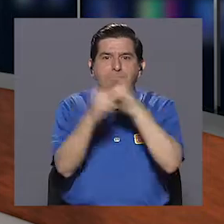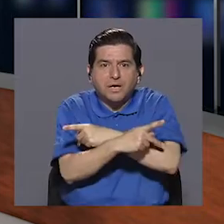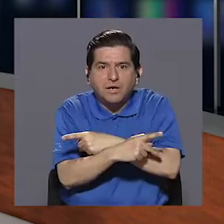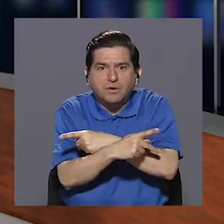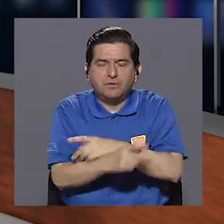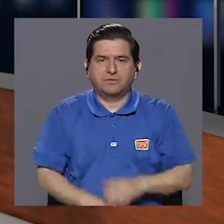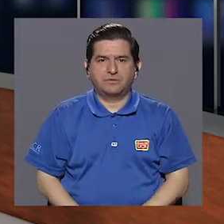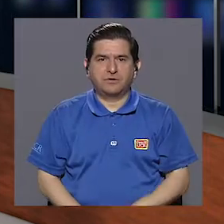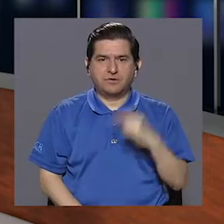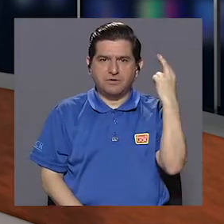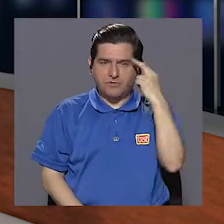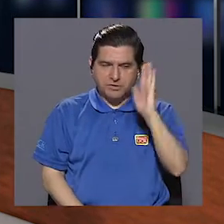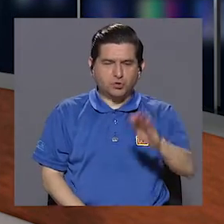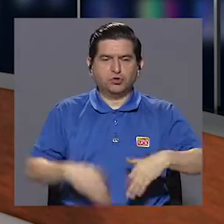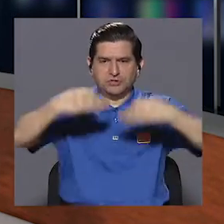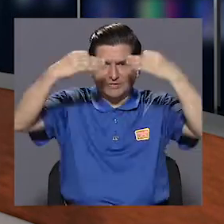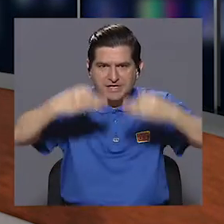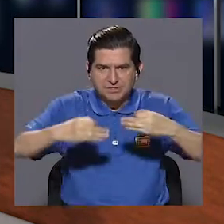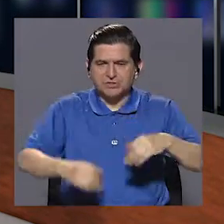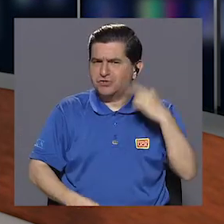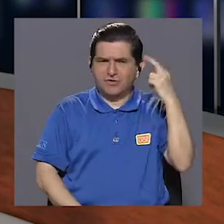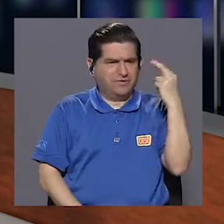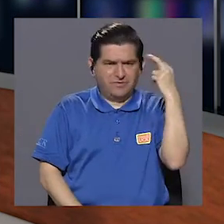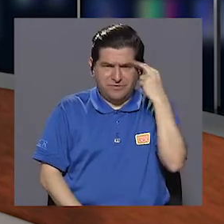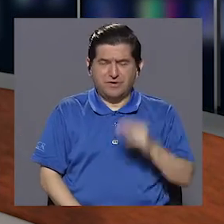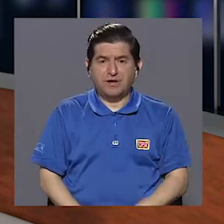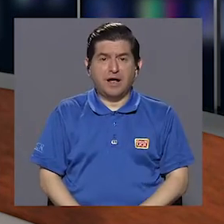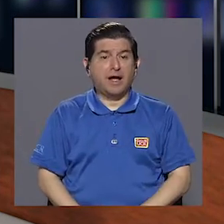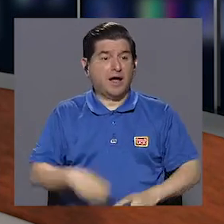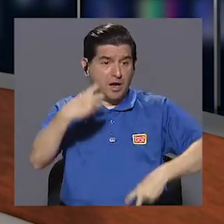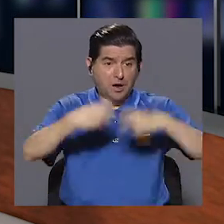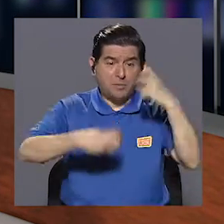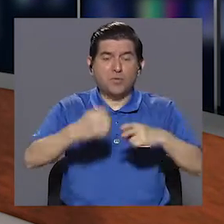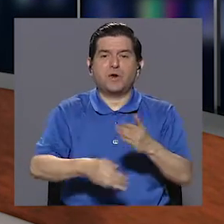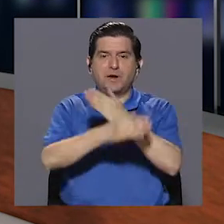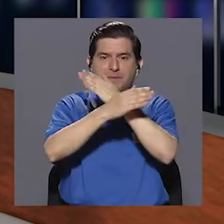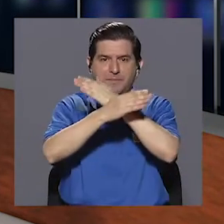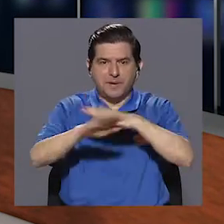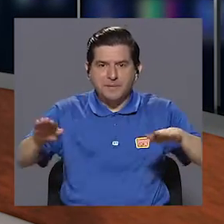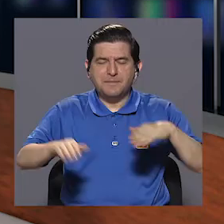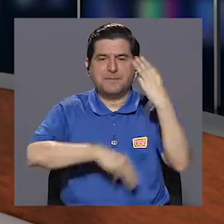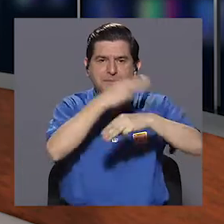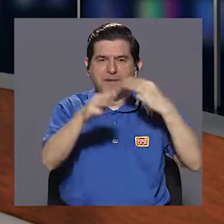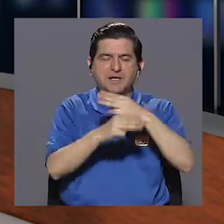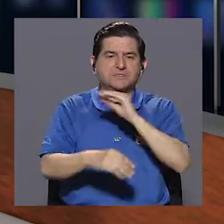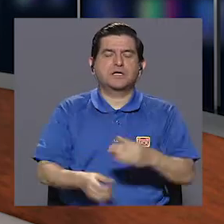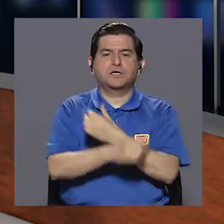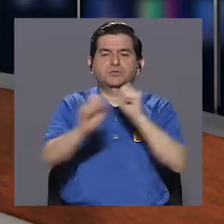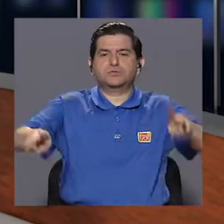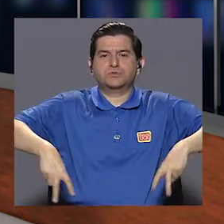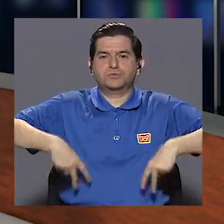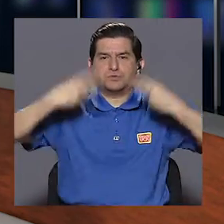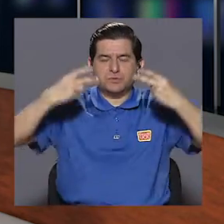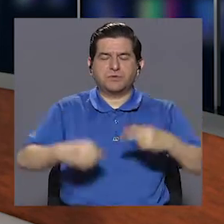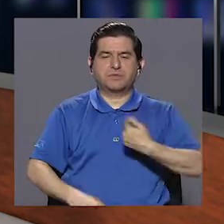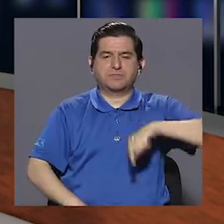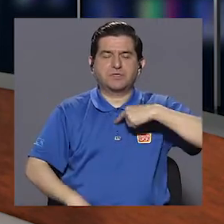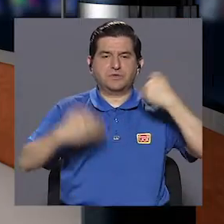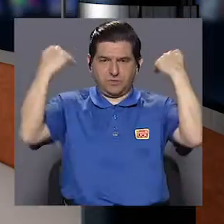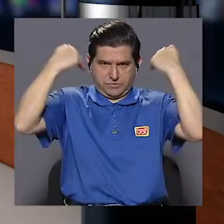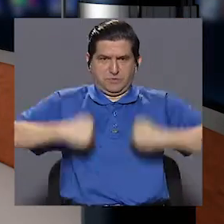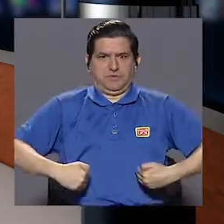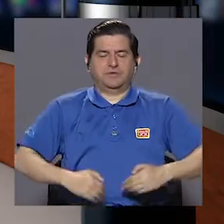serio cuando, producto de sus decisiones irracionales, se compromete la paz mundial y la supervivencia de nuestra